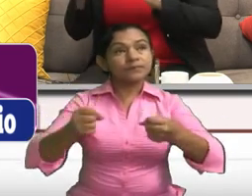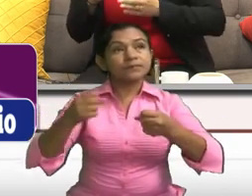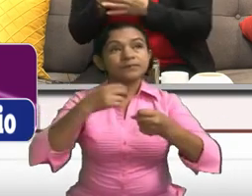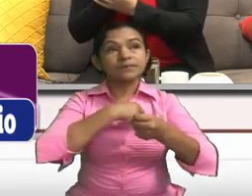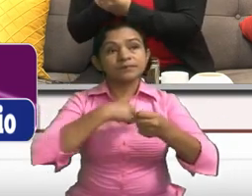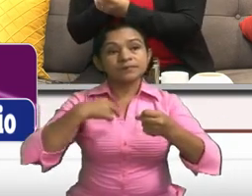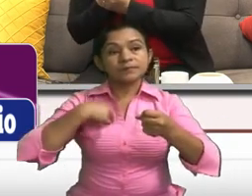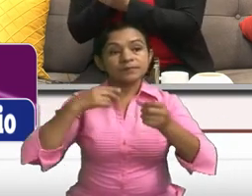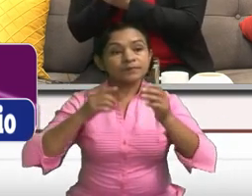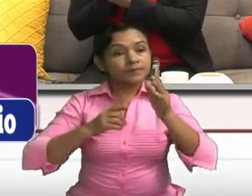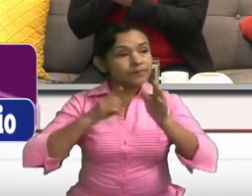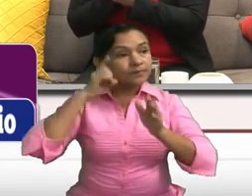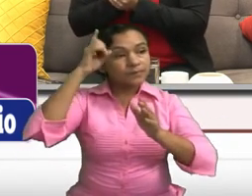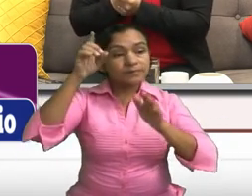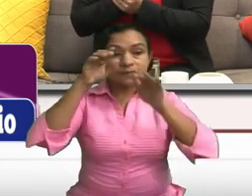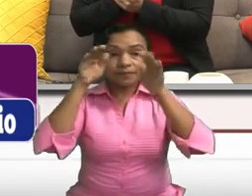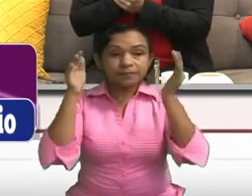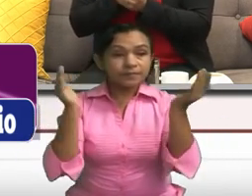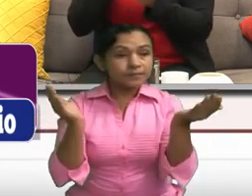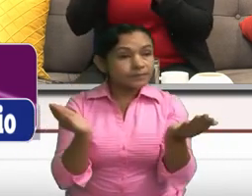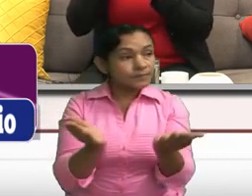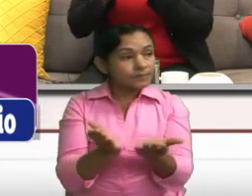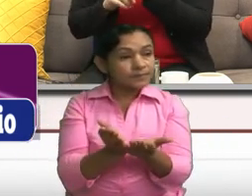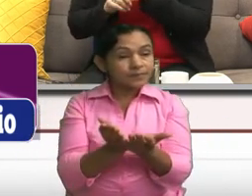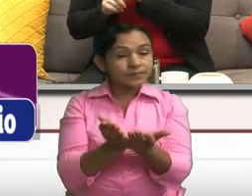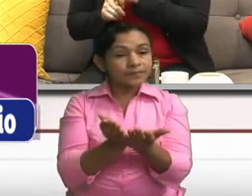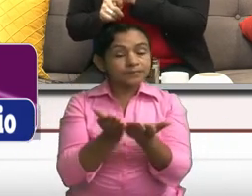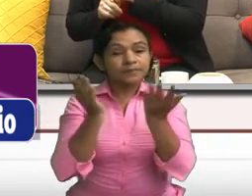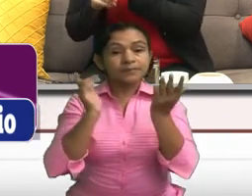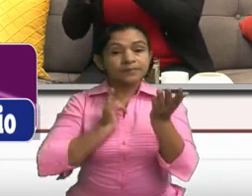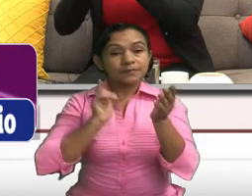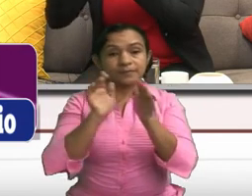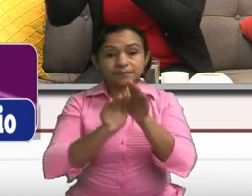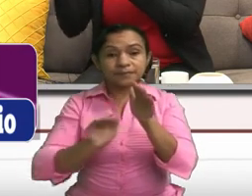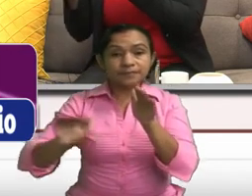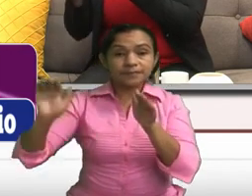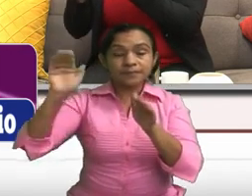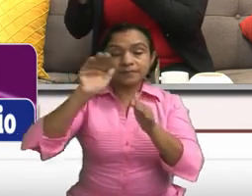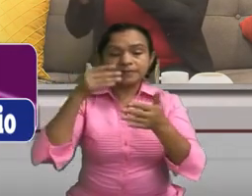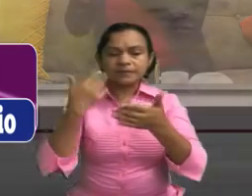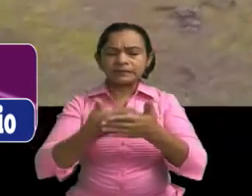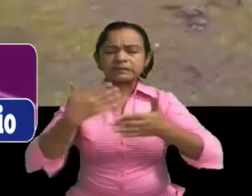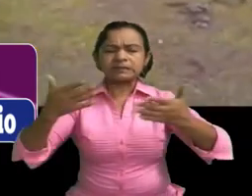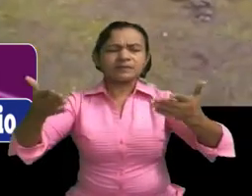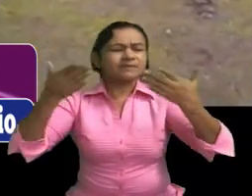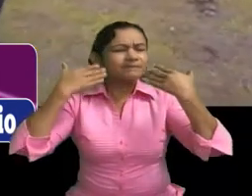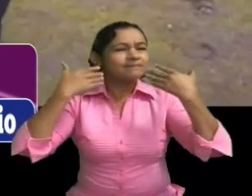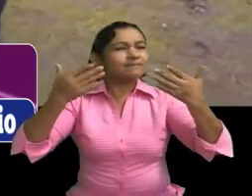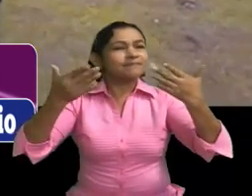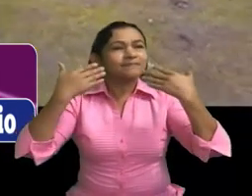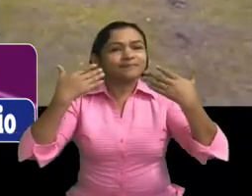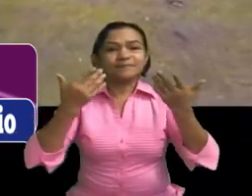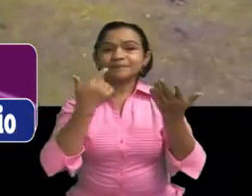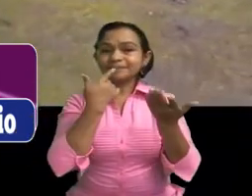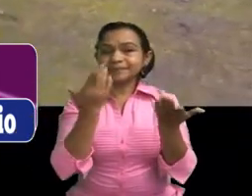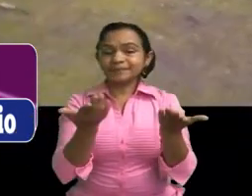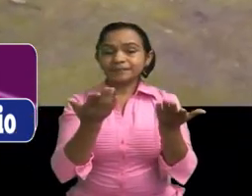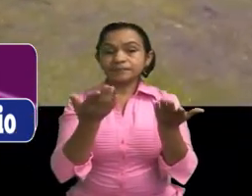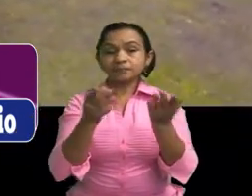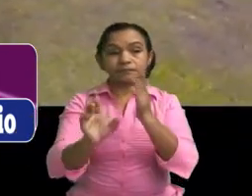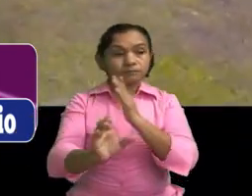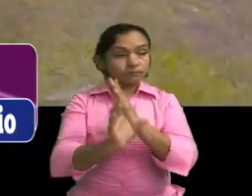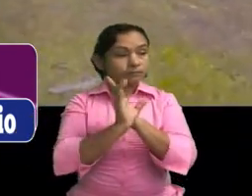desarrollando a nivel mundial. Entonces, el que se incremente la temperatura, ¿verdad? Es un